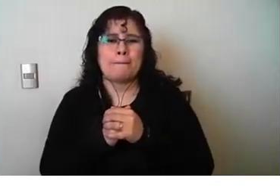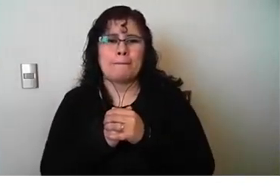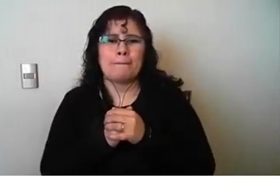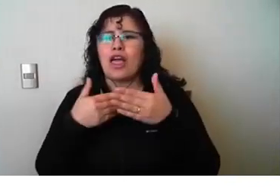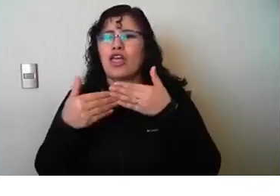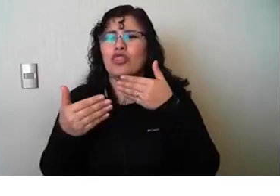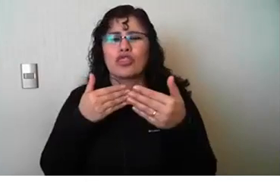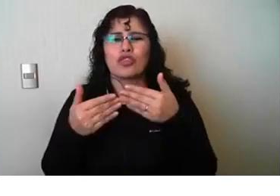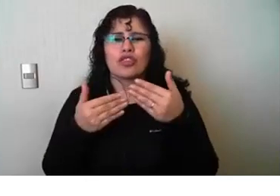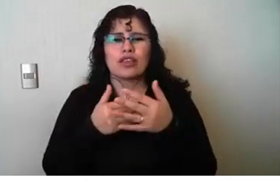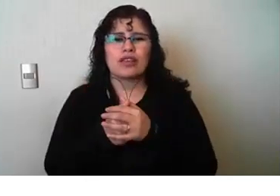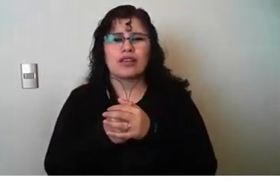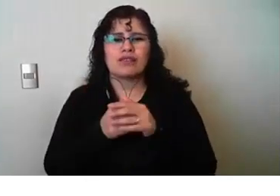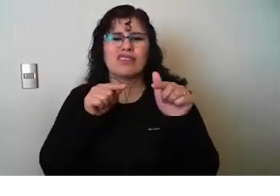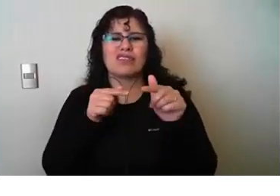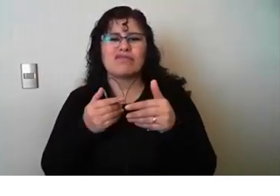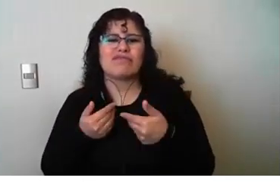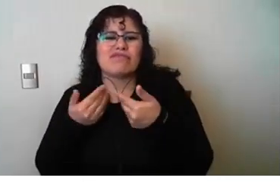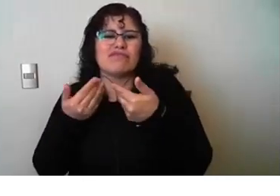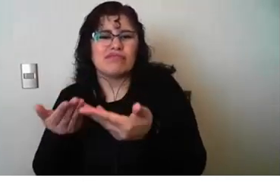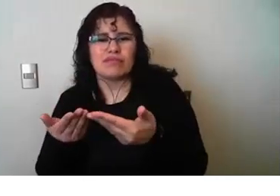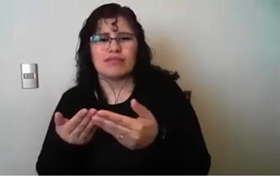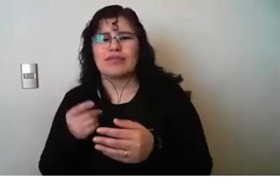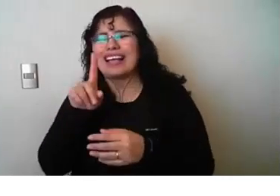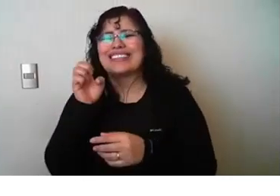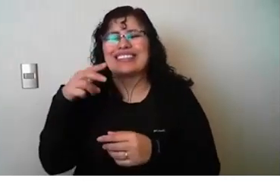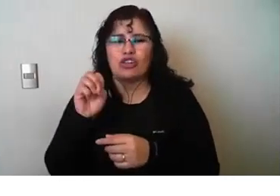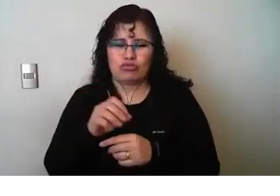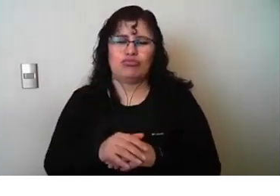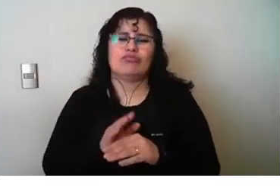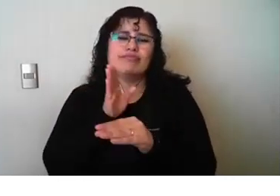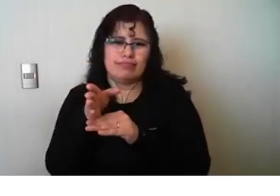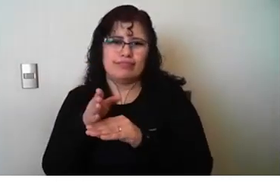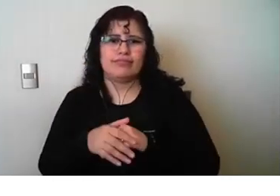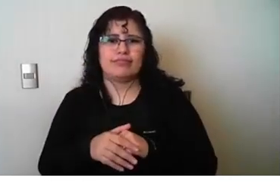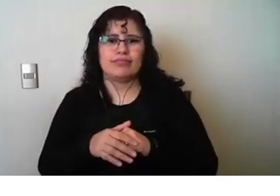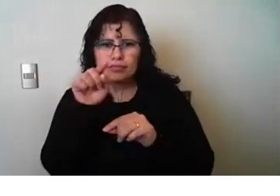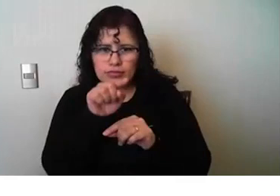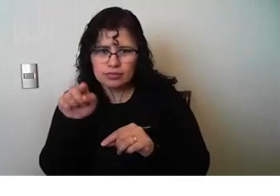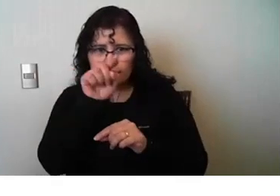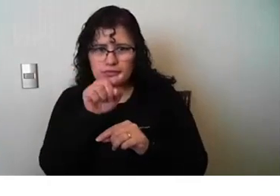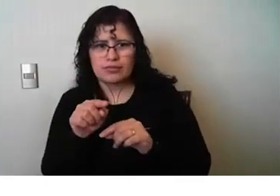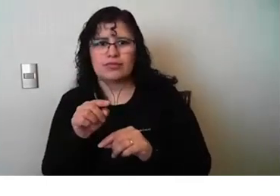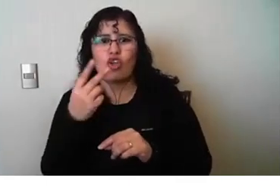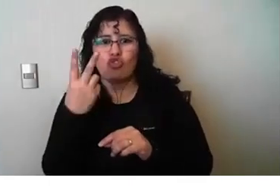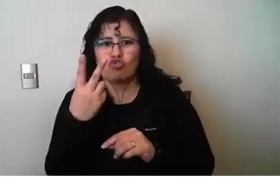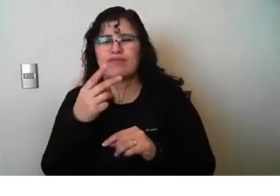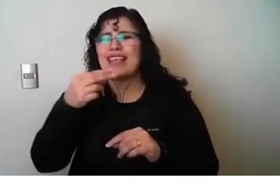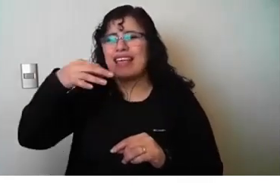dónde aportan esto? Hasta los senos. Y aquí esa figura marca la posición de la glándula